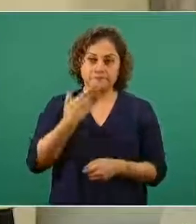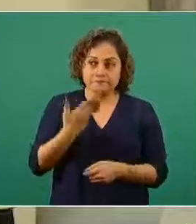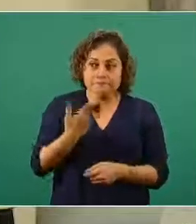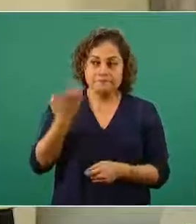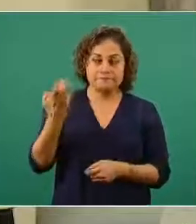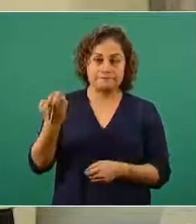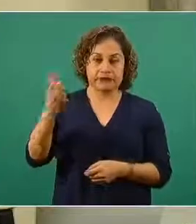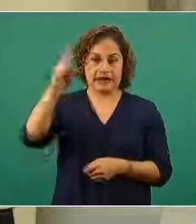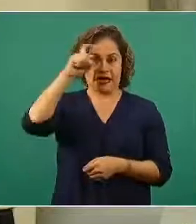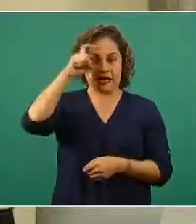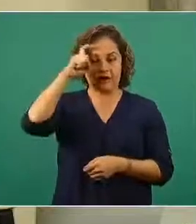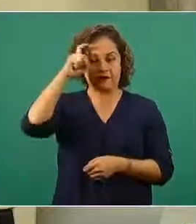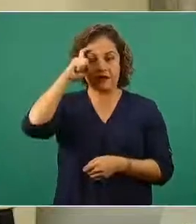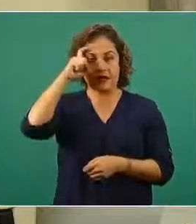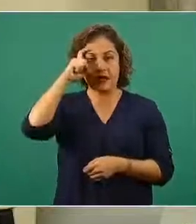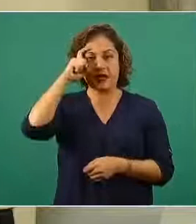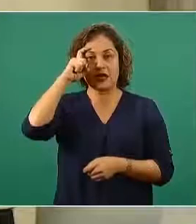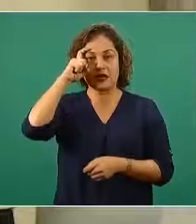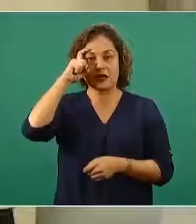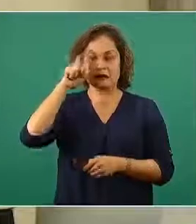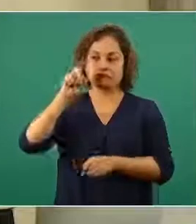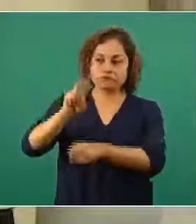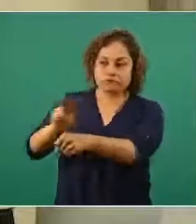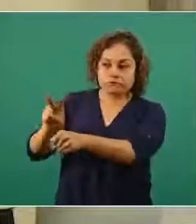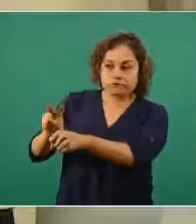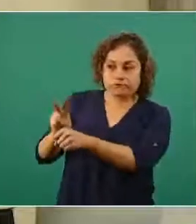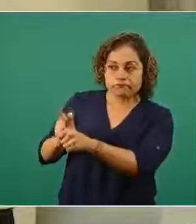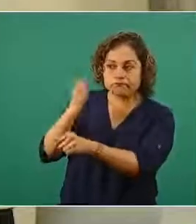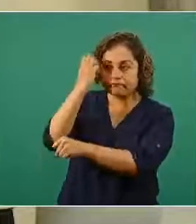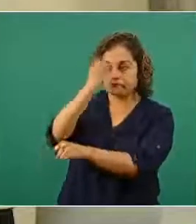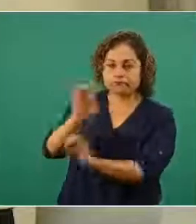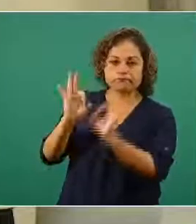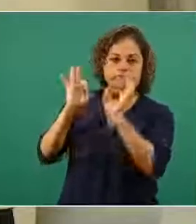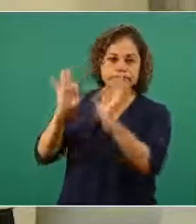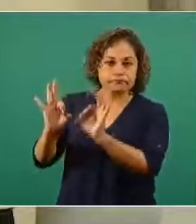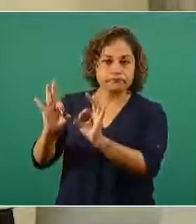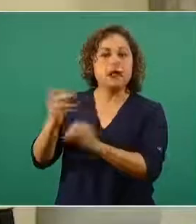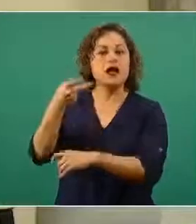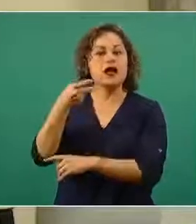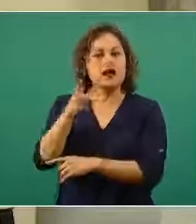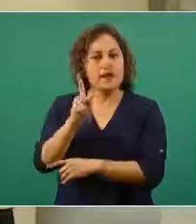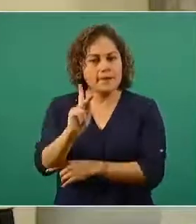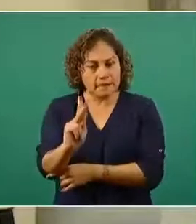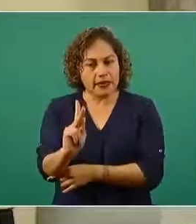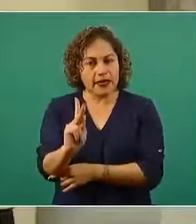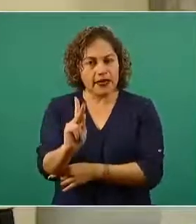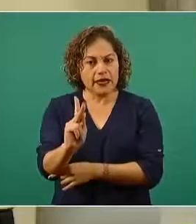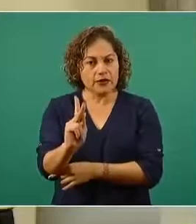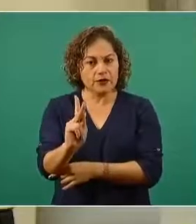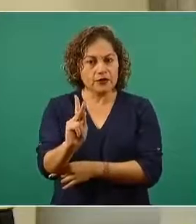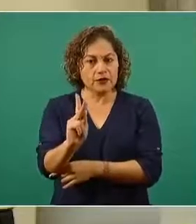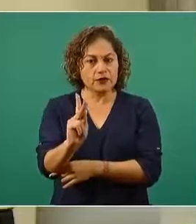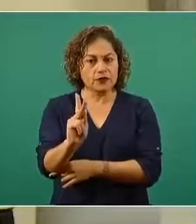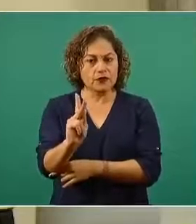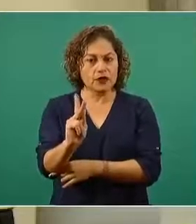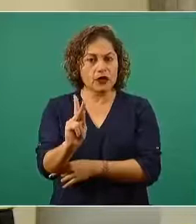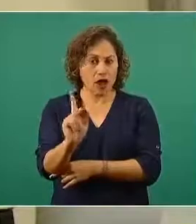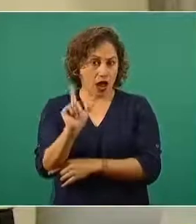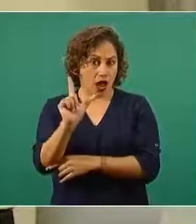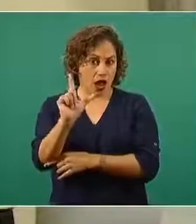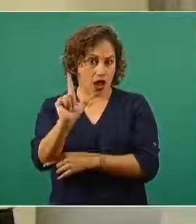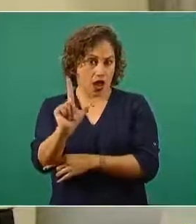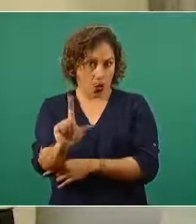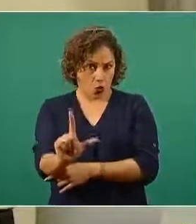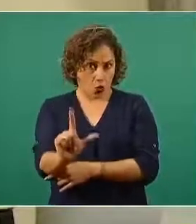pues, se va a encontrar bien atendido, pero lo vamos a tener presente el lunes, por